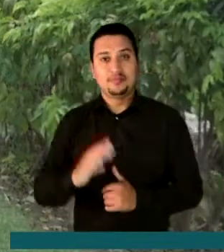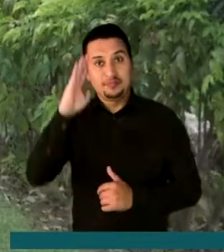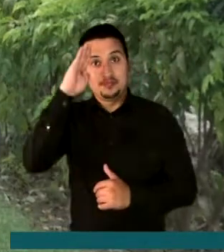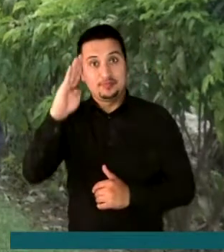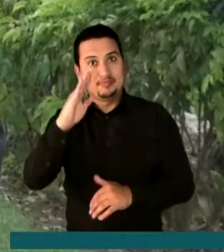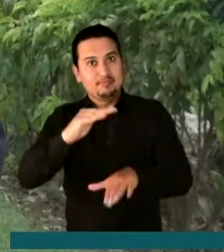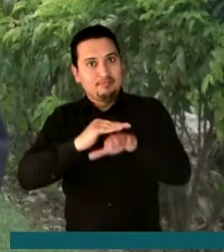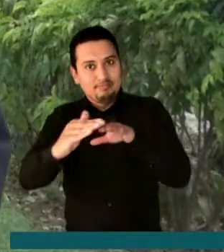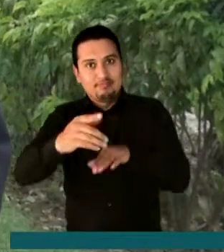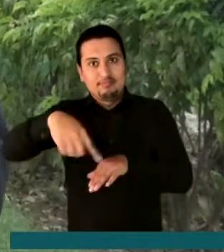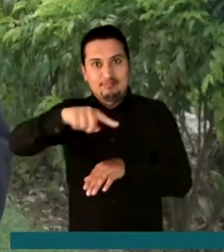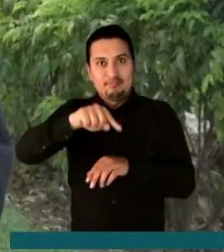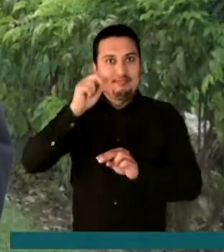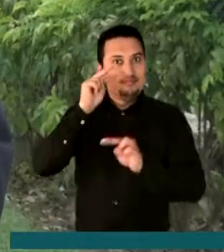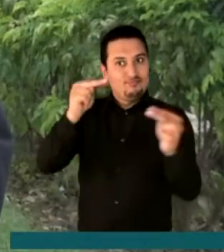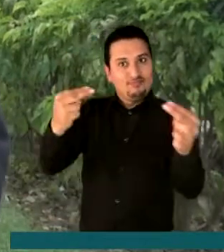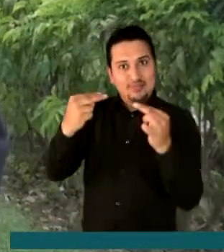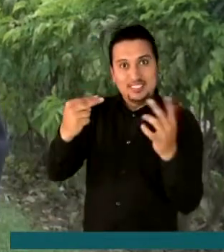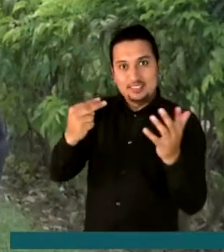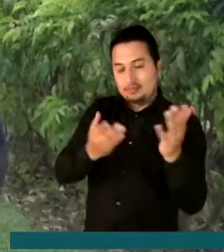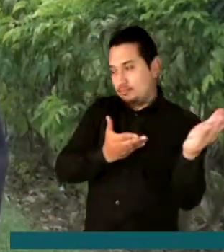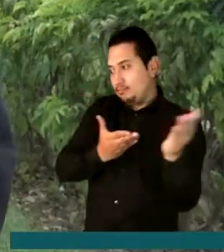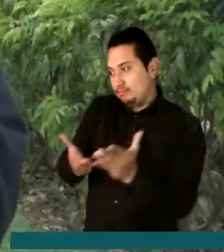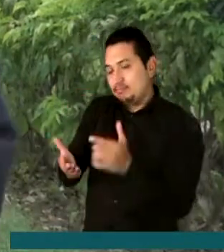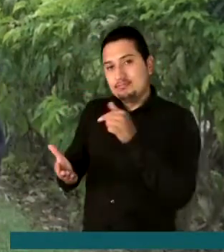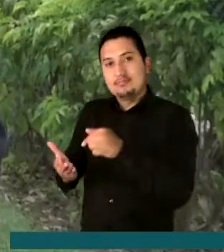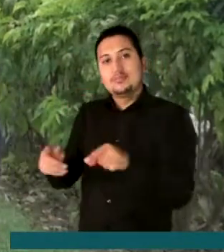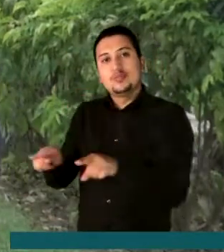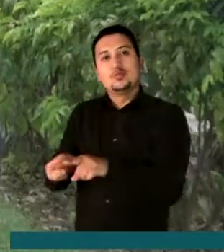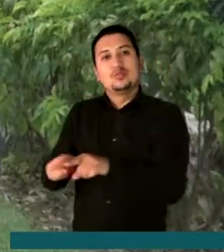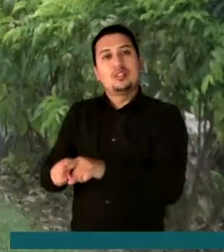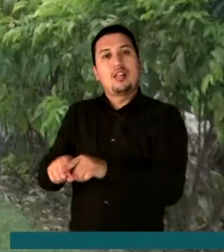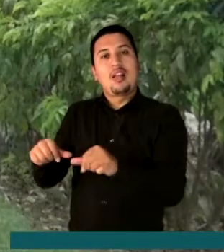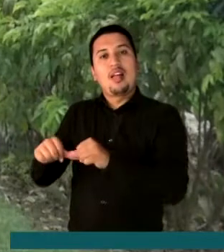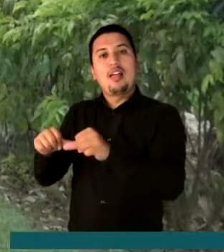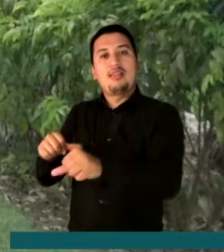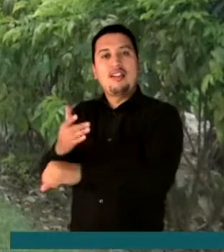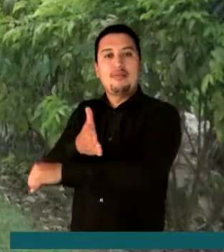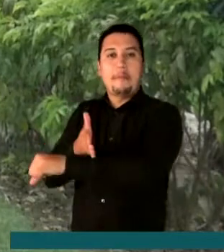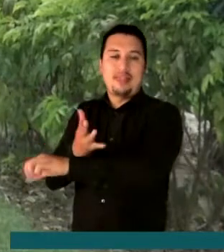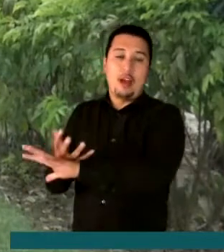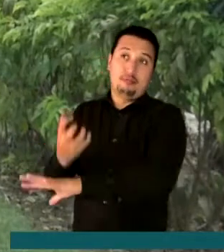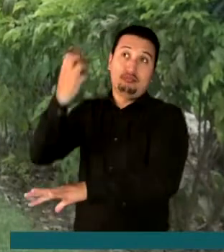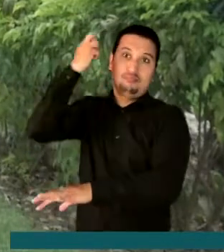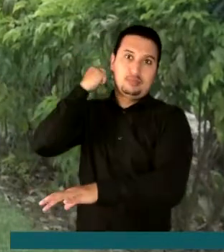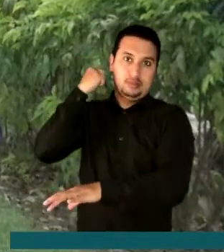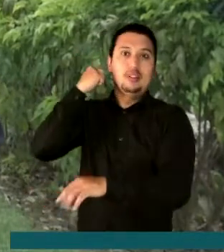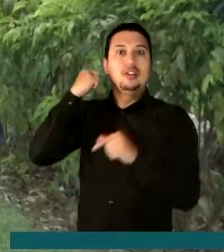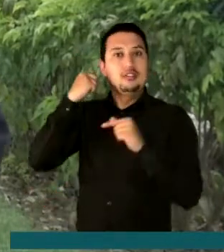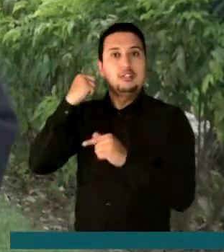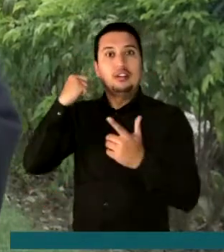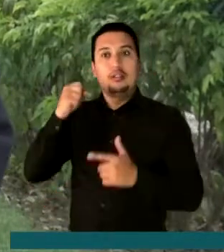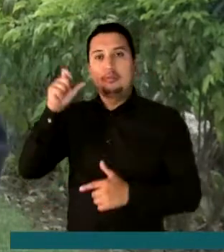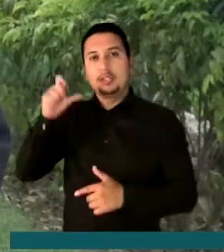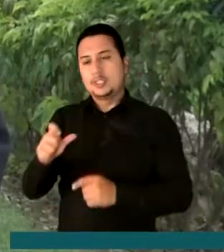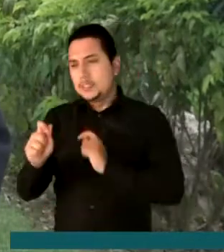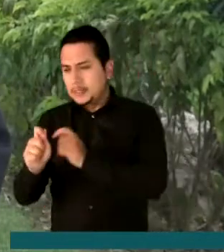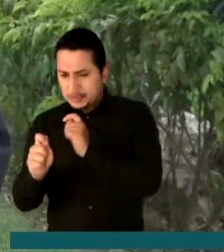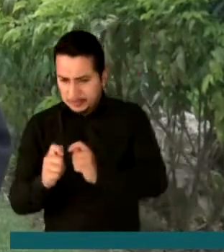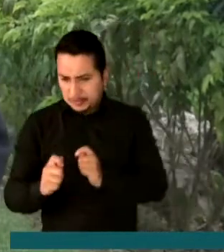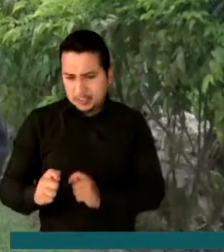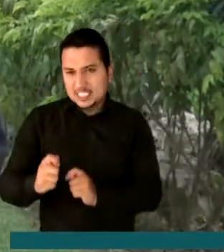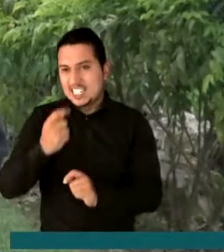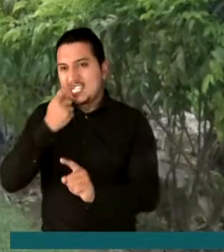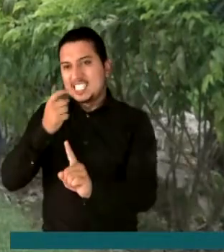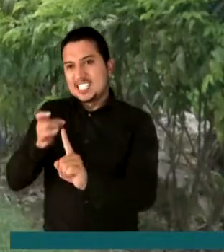Hola Mabel, pues la invitación que le tengo a usted y a los televidentes es que viajen conmigo a la Edad Media, donde este herrero ya ha elaborado miles de piezas